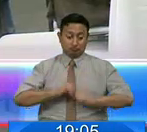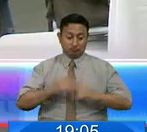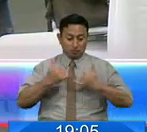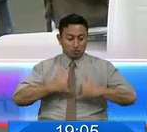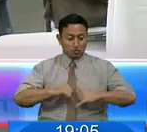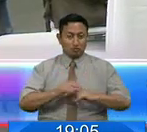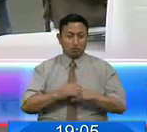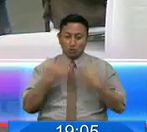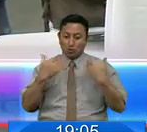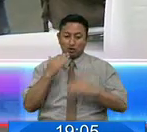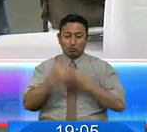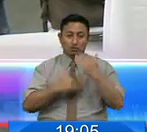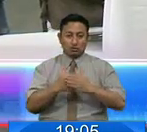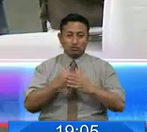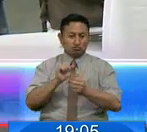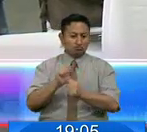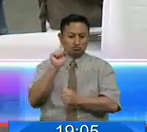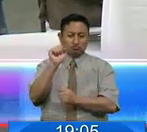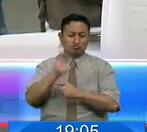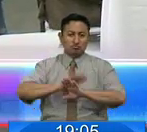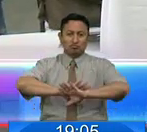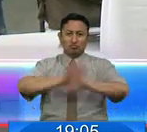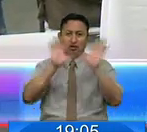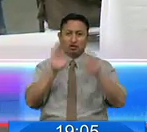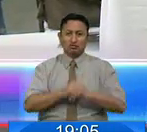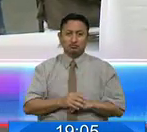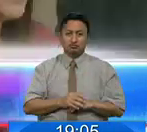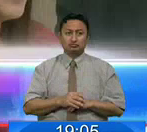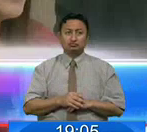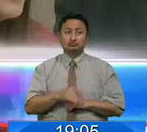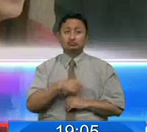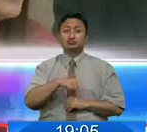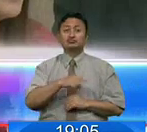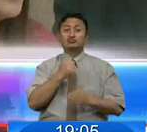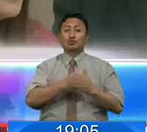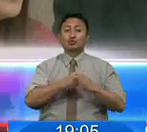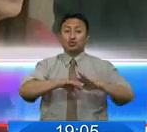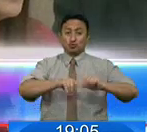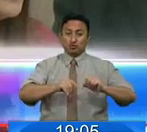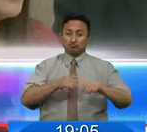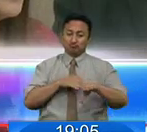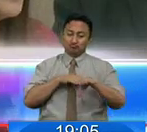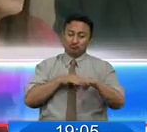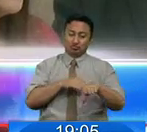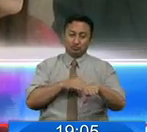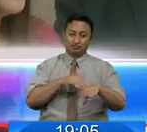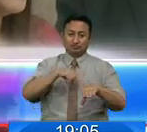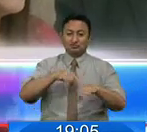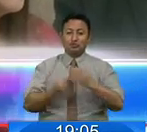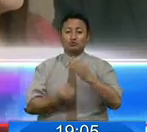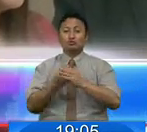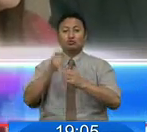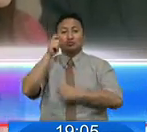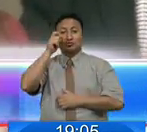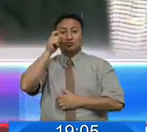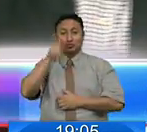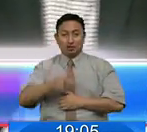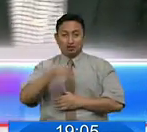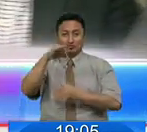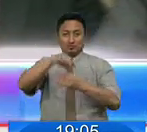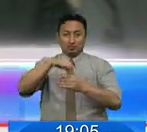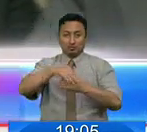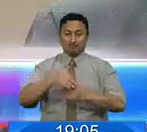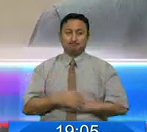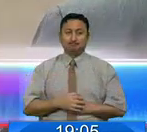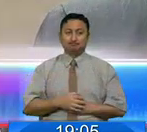transparentando los procesos y reforzando los mecanismos en la lucha anti corrupción a través de la creación de la fiscalía electoral